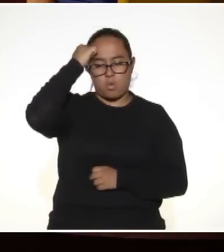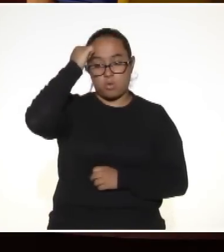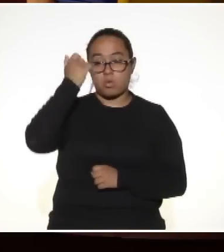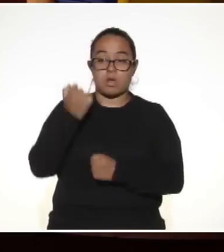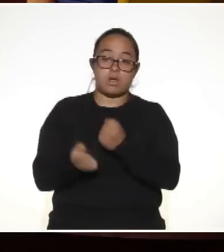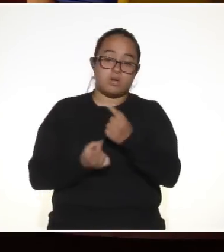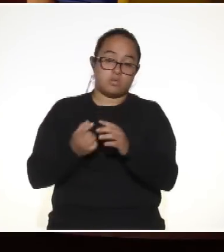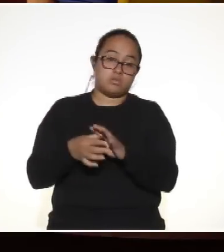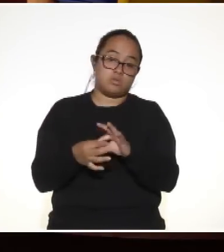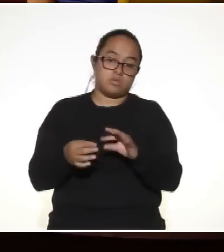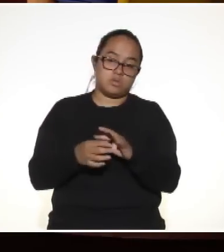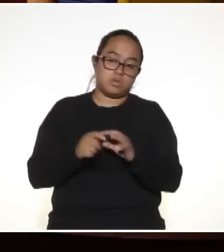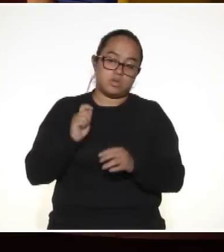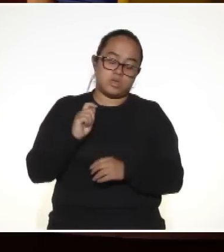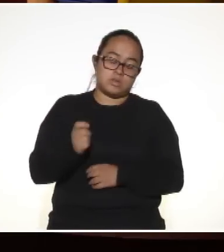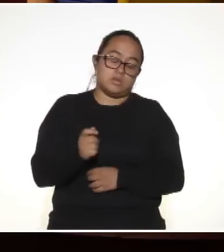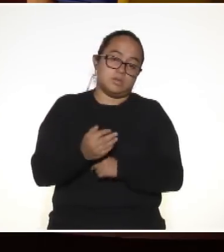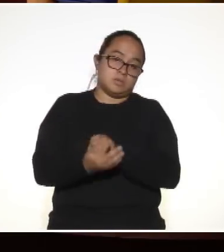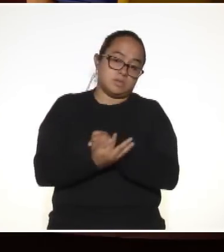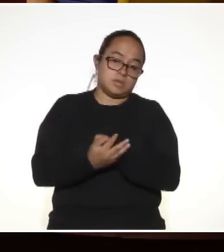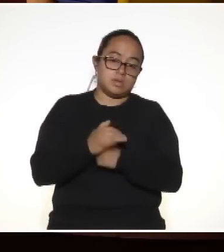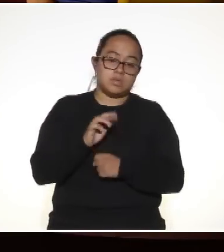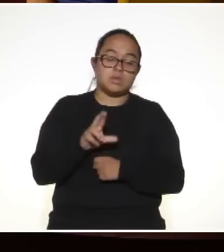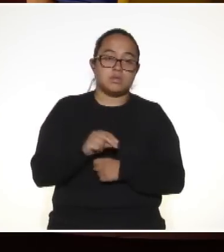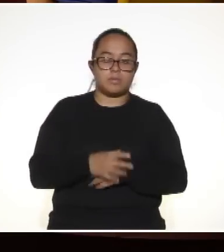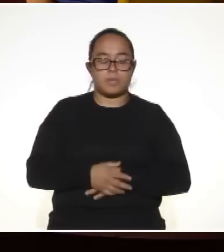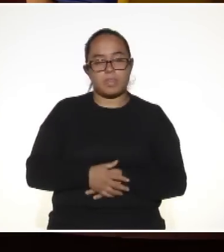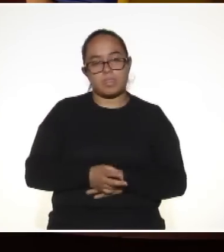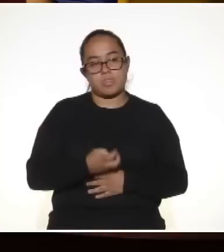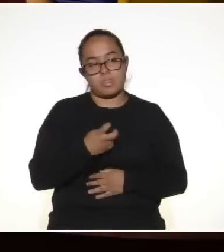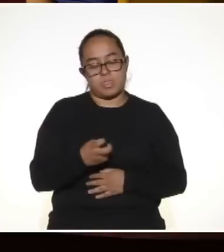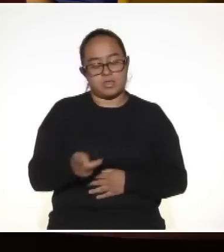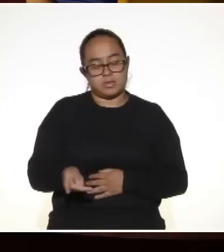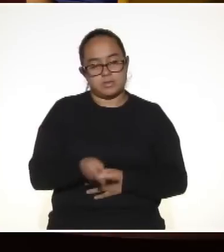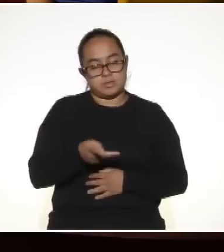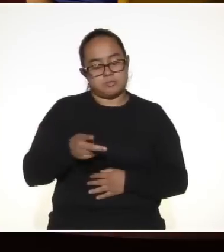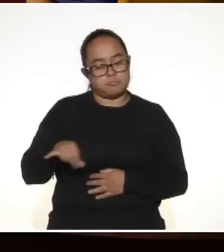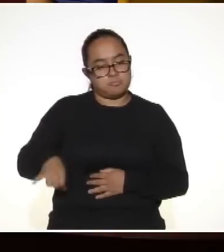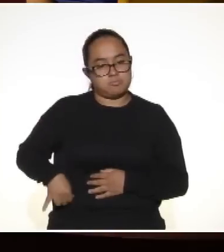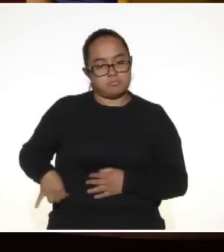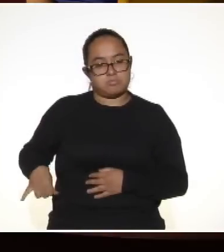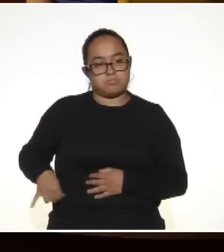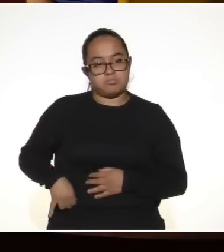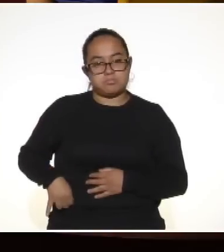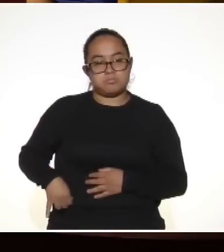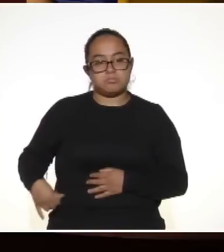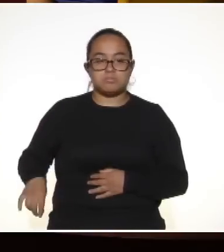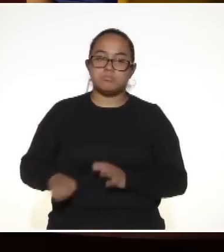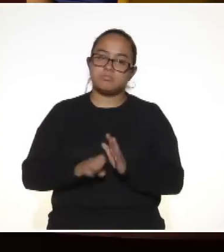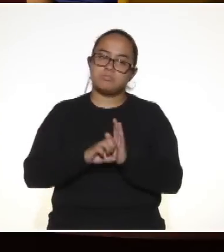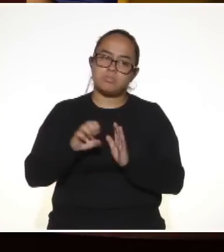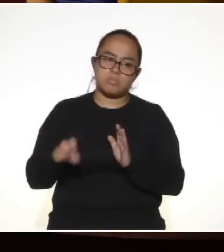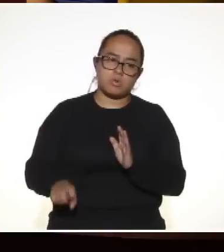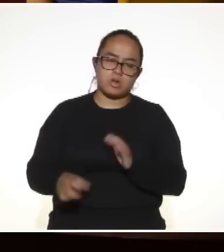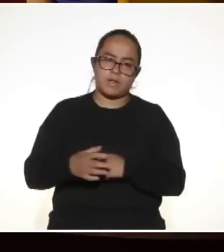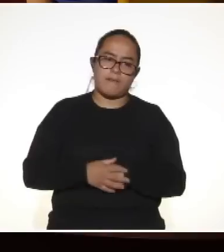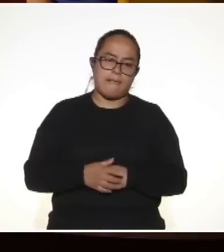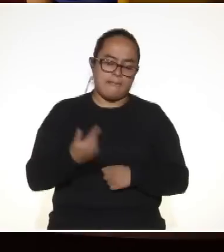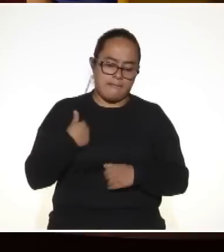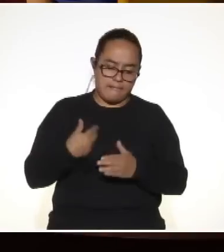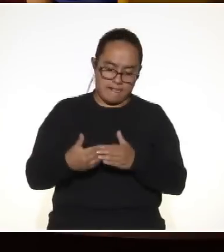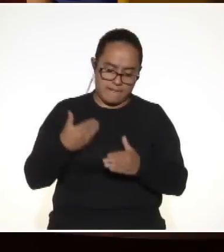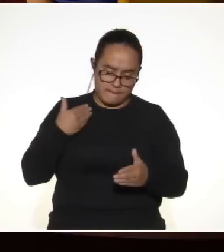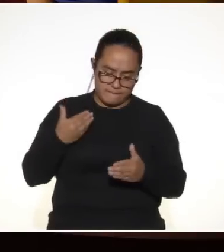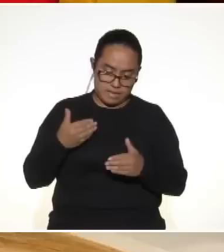algunos es una especie de suero natural. Es una pregunta muy interesante la cuestión de hacer la digestión antes de